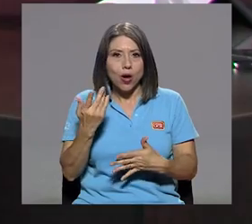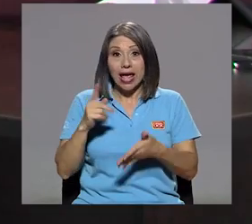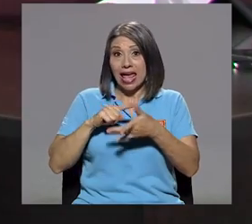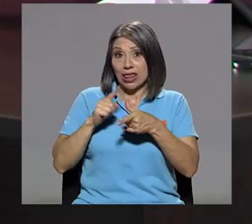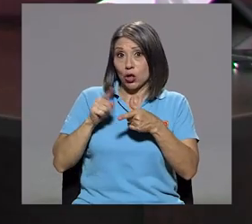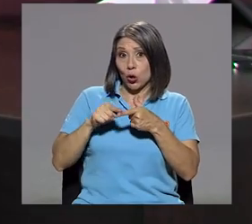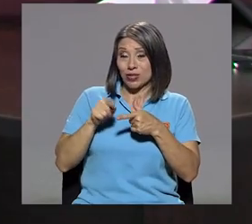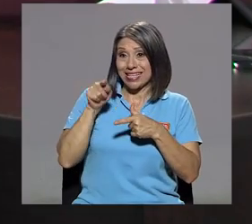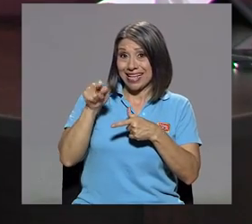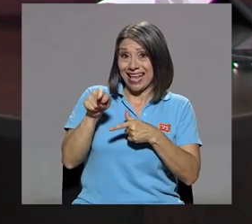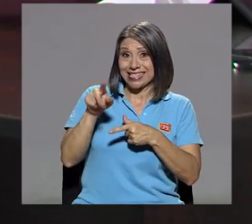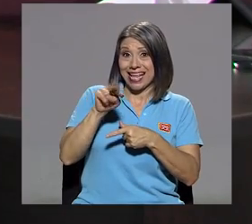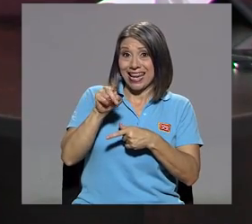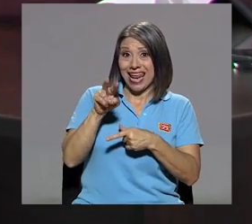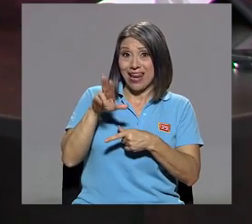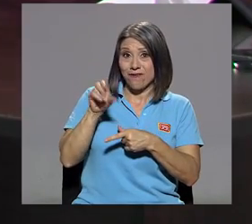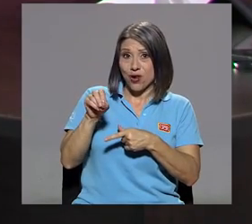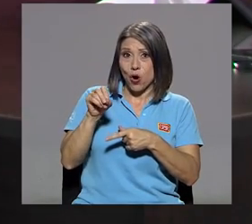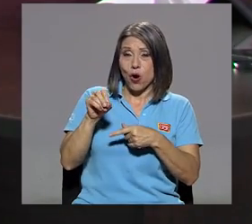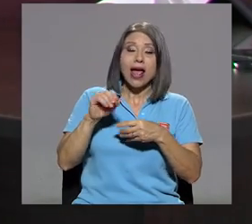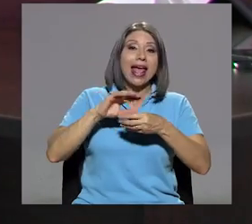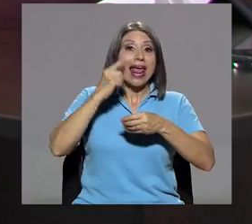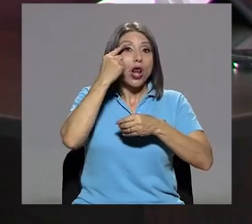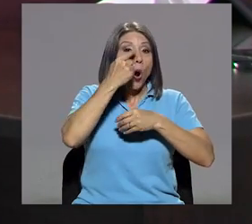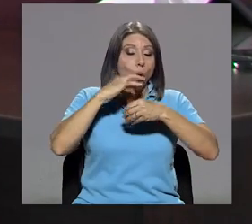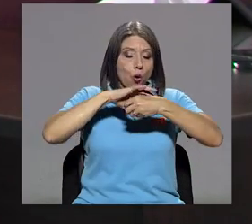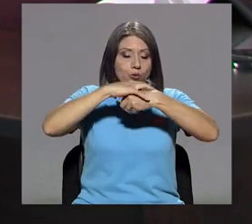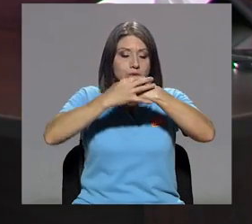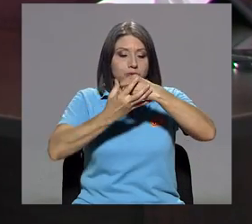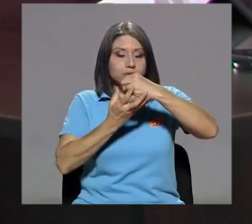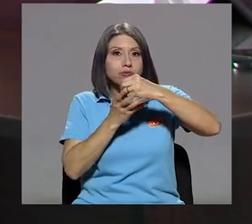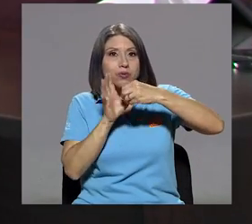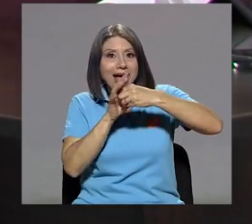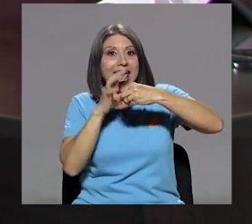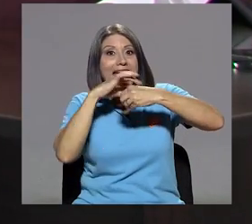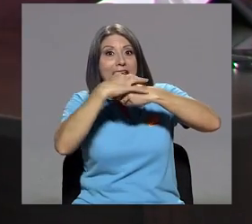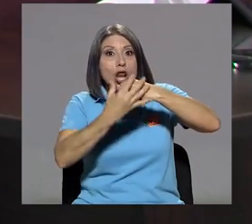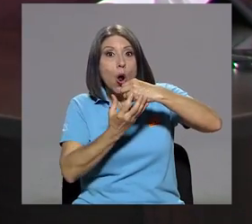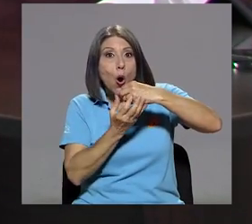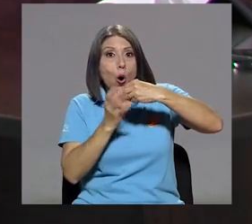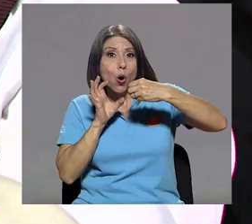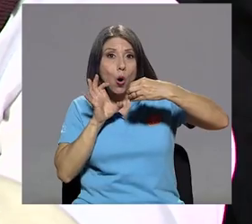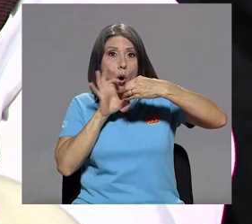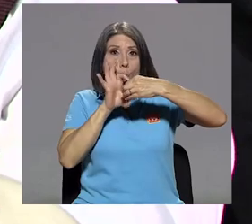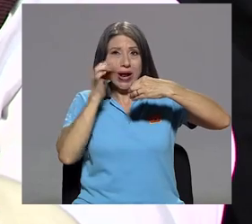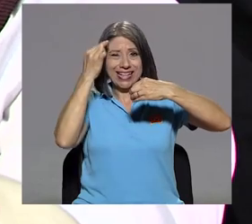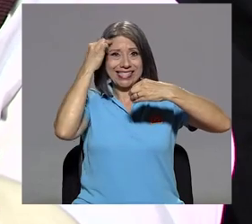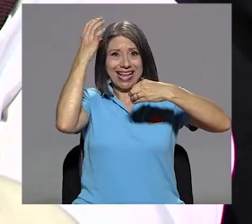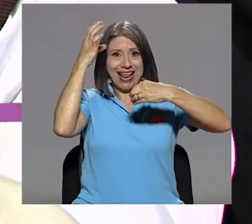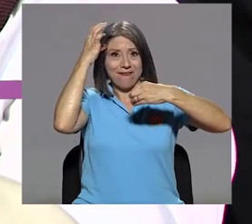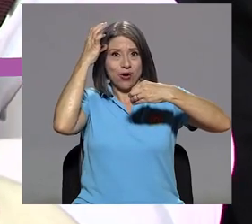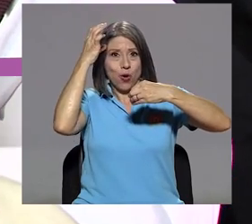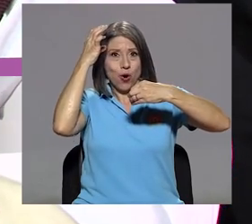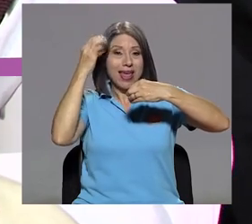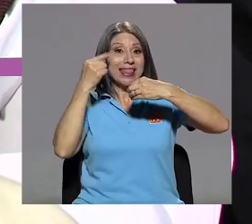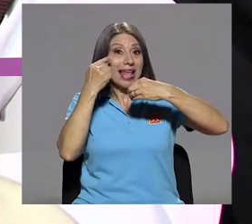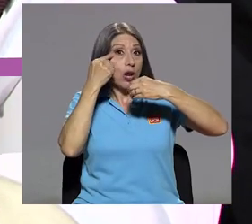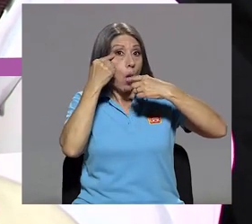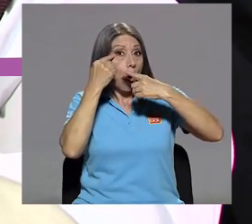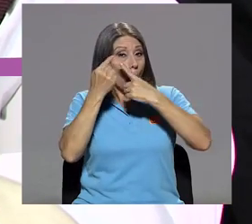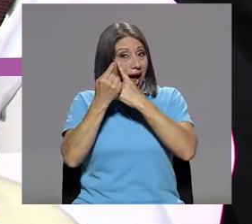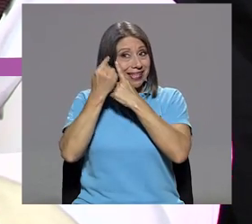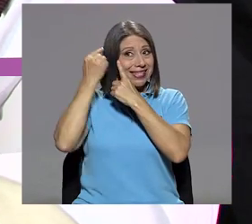Perdón, ¿ese nervio es el que el que conecta el ojo con el cerebro. Okay, entonces, toda la información que va del ojo para atrás, hacia el